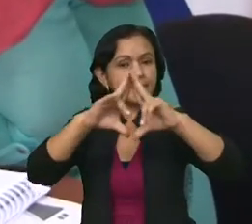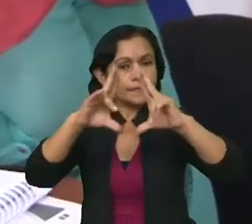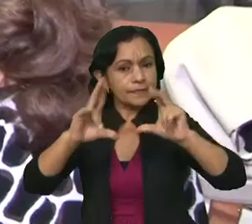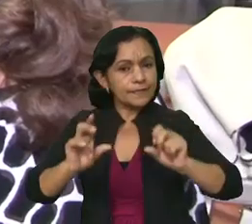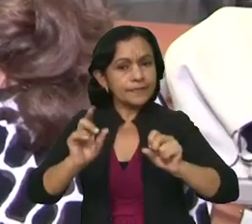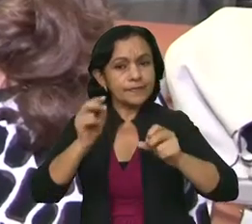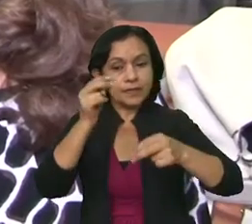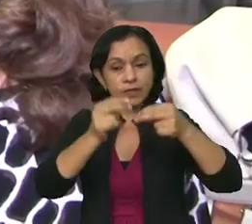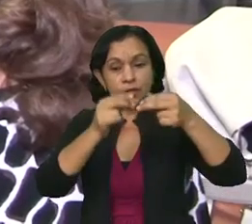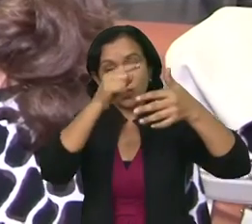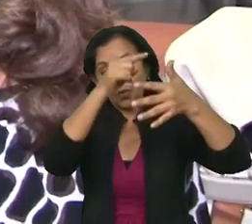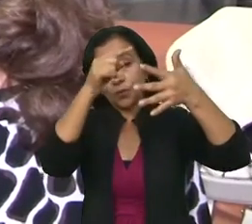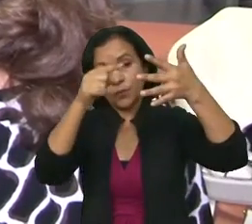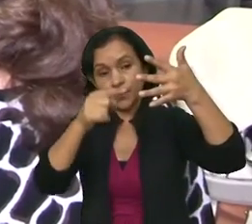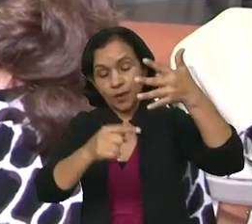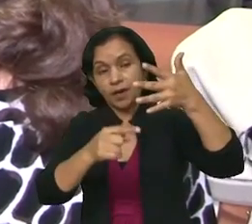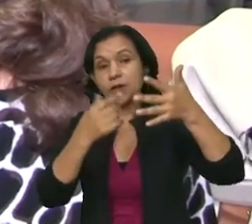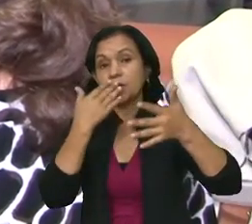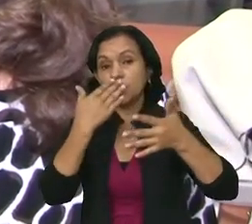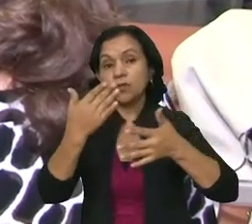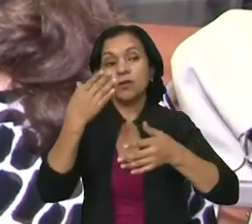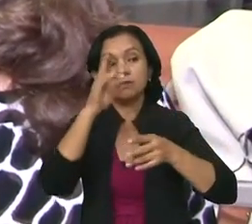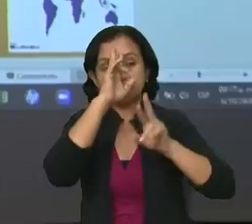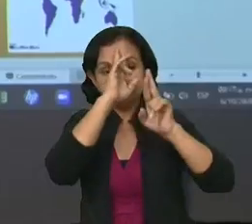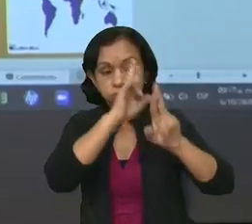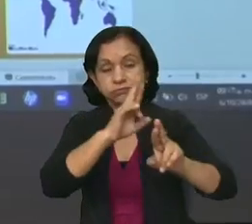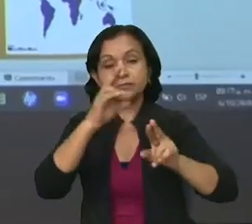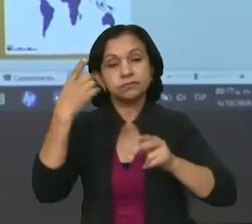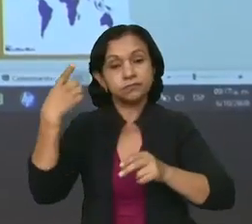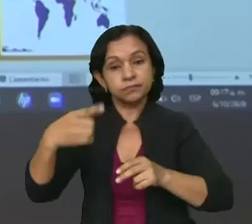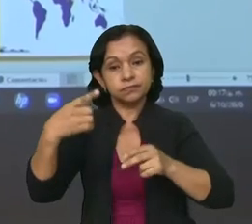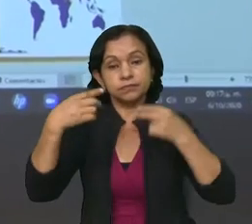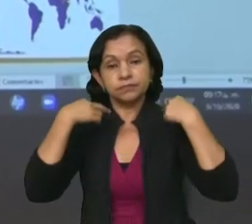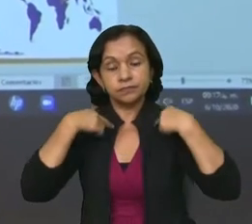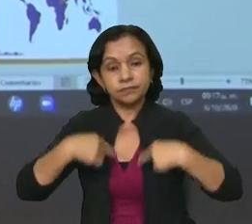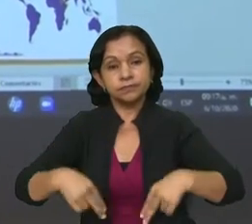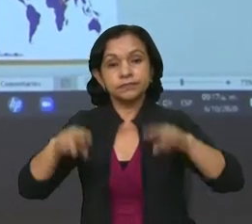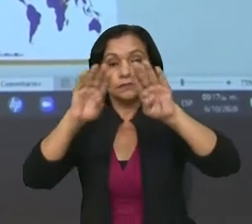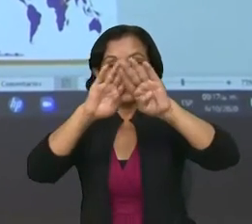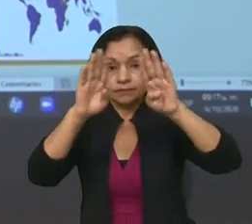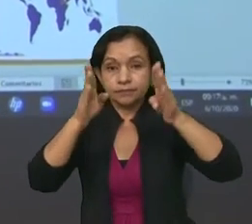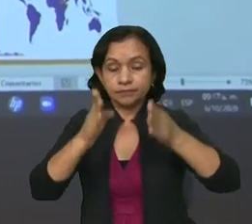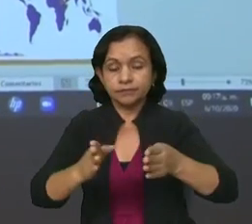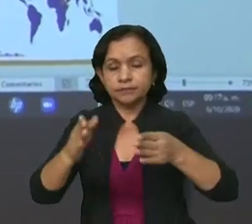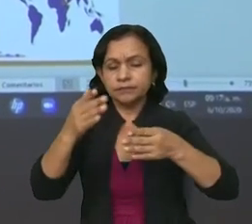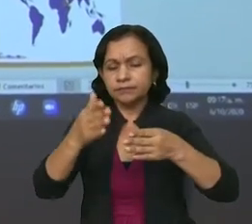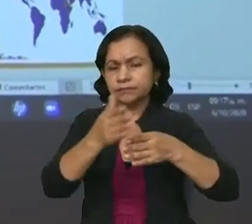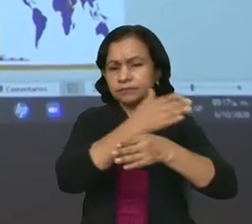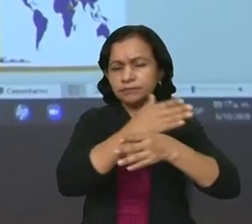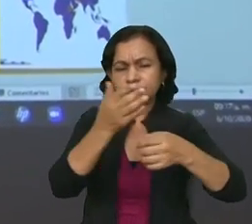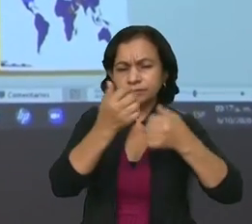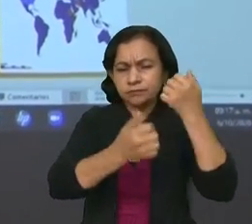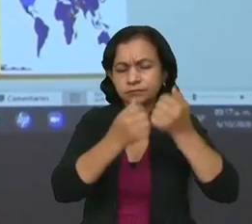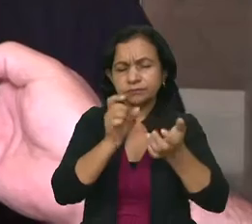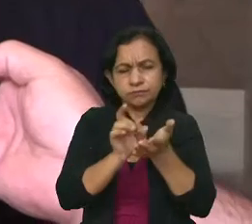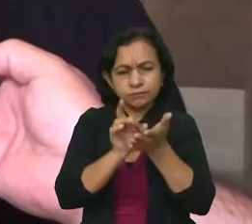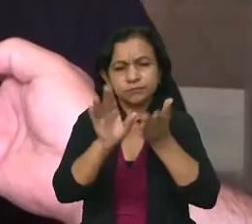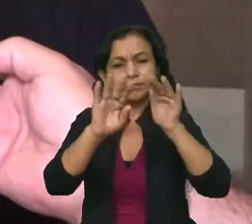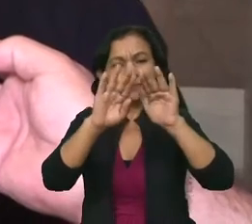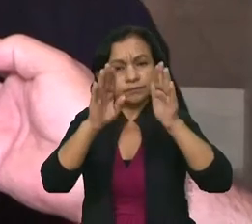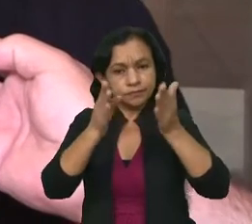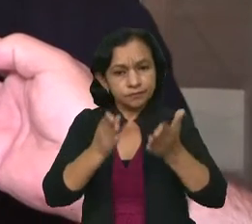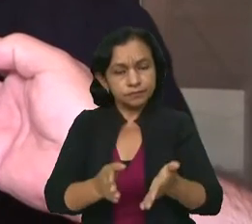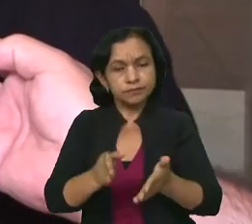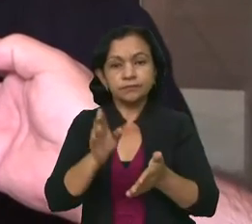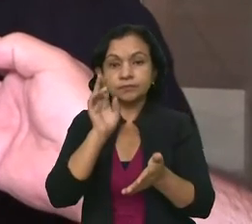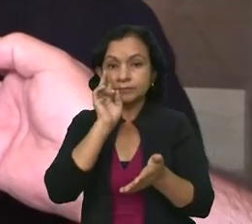encuentra en el top de países que respetan los derechos humanos de las mujeres, a pesar de los últimos incidentes de odio contra las féminas. Como ustedes